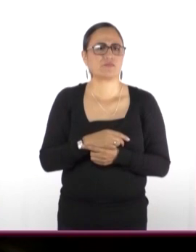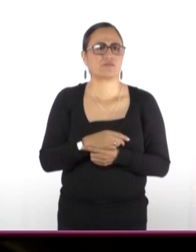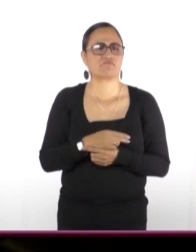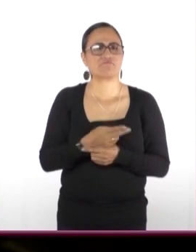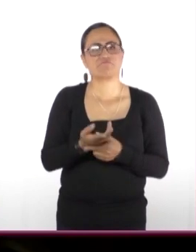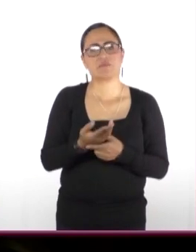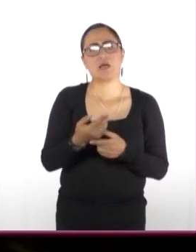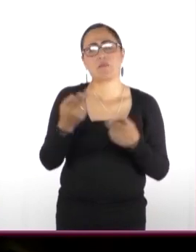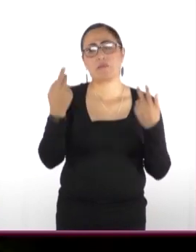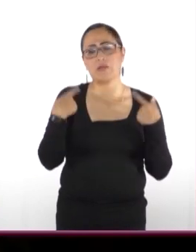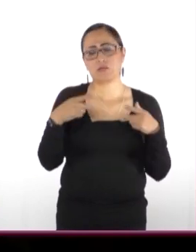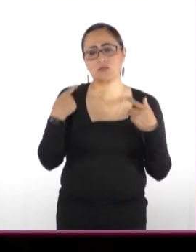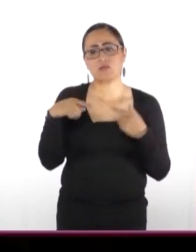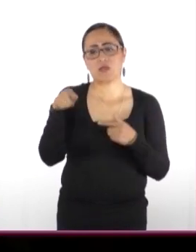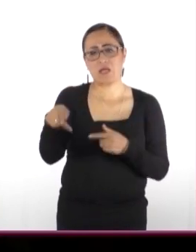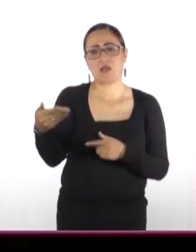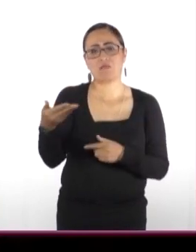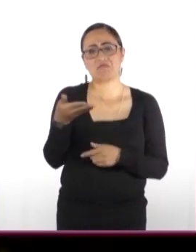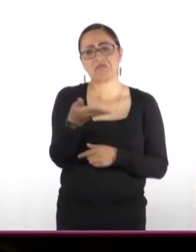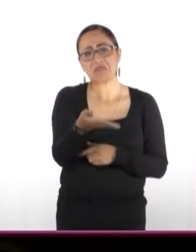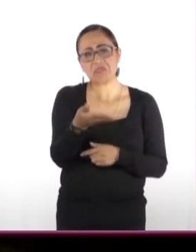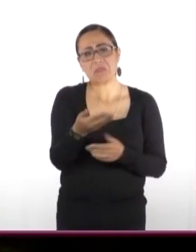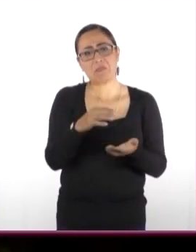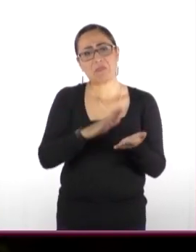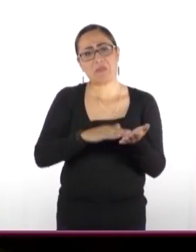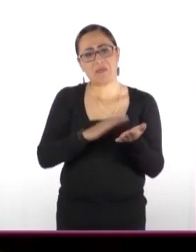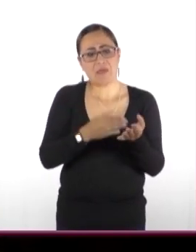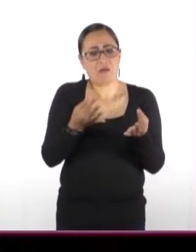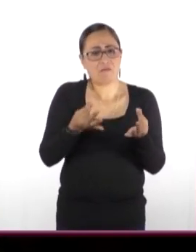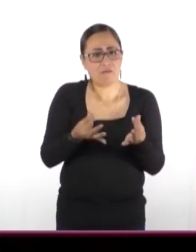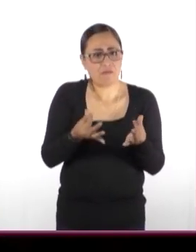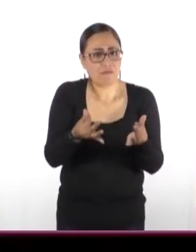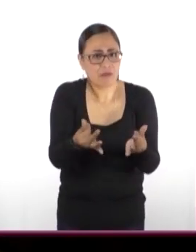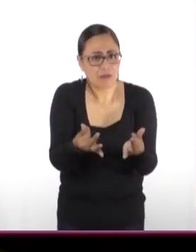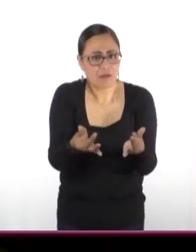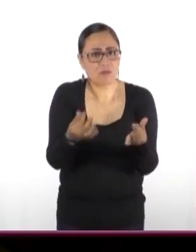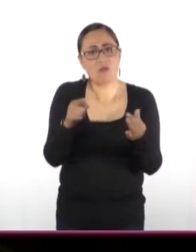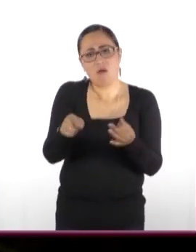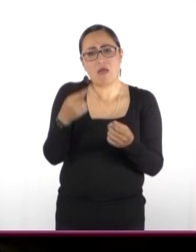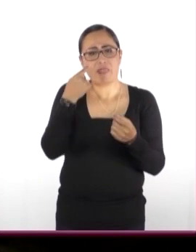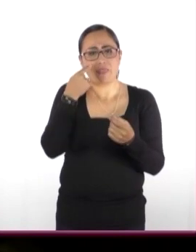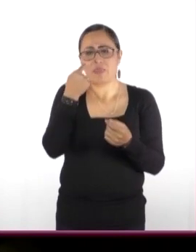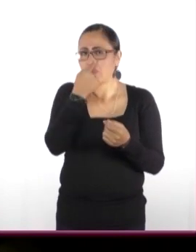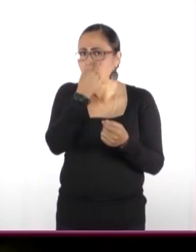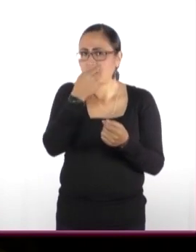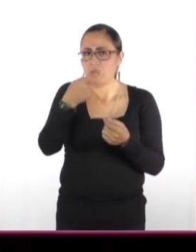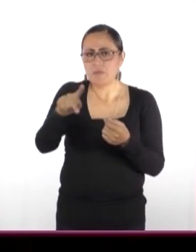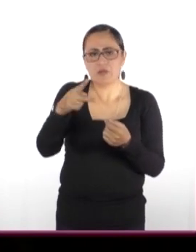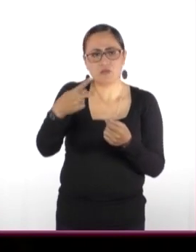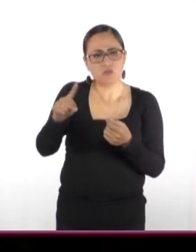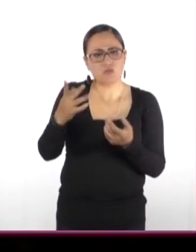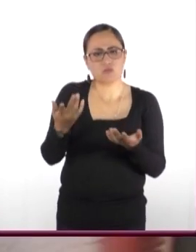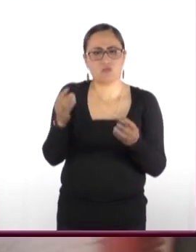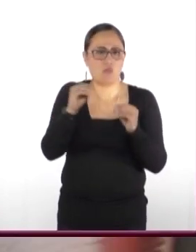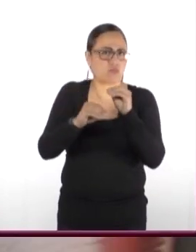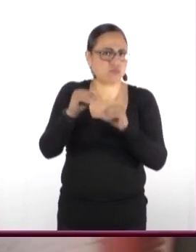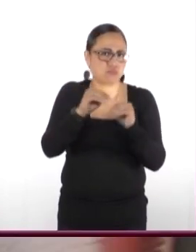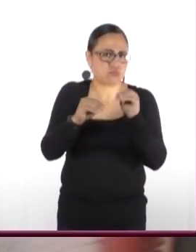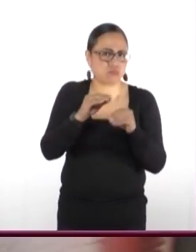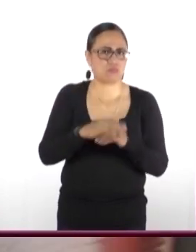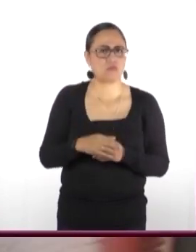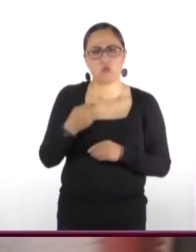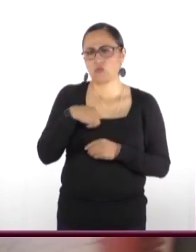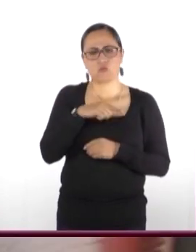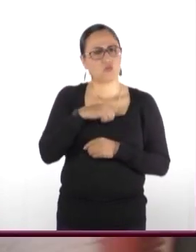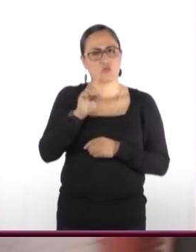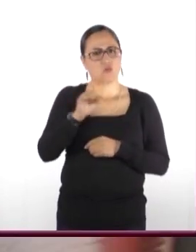la requisición del propio cliente, ¿no? Cómo lo quiere poner, si un poco más delgado, un poco más grueso. Eso es cuestión de diseño. Ok.